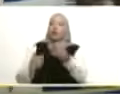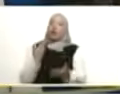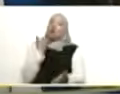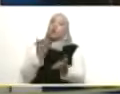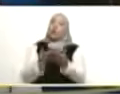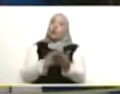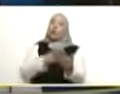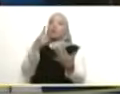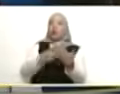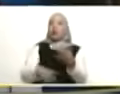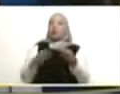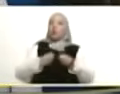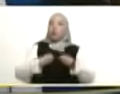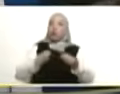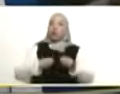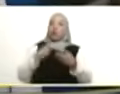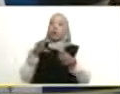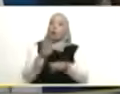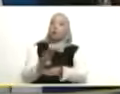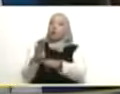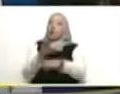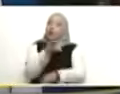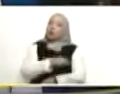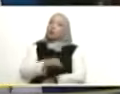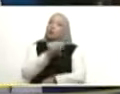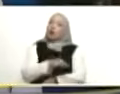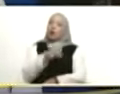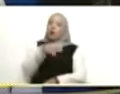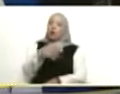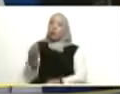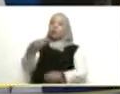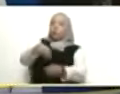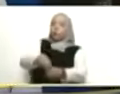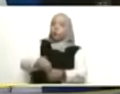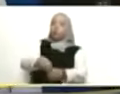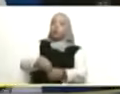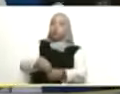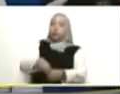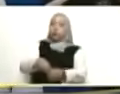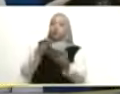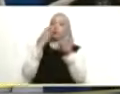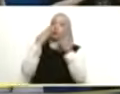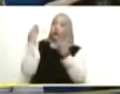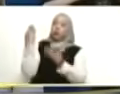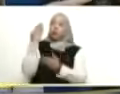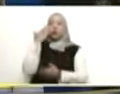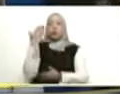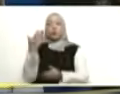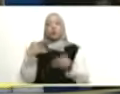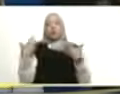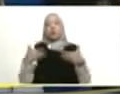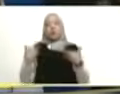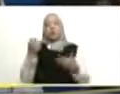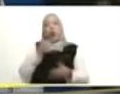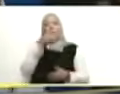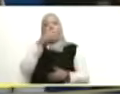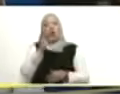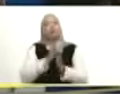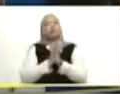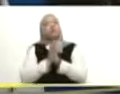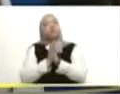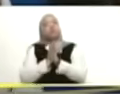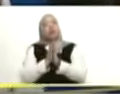un proyecto de vida y la protección social. Y esto lo digo yo. Esto sí la voy a explicar para que... Un poquito de agua Génesis, por